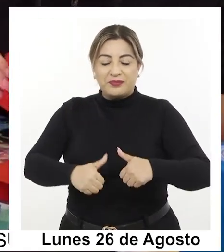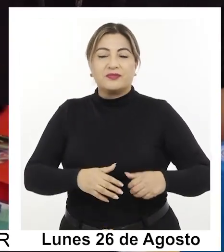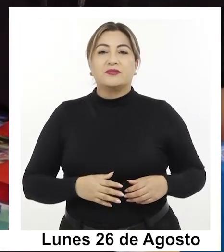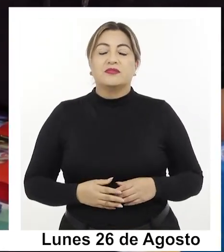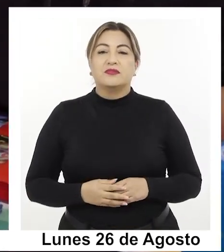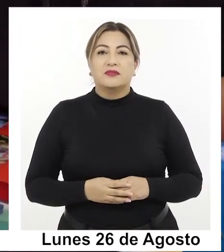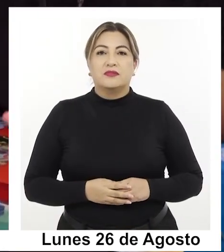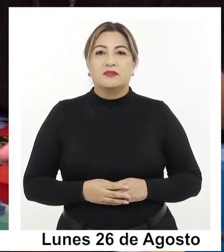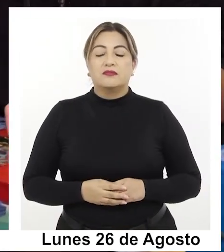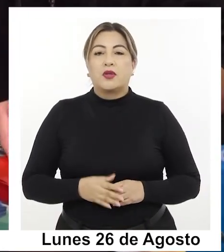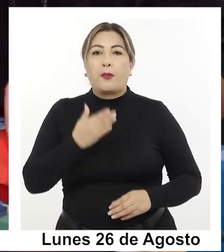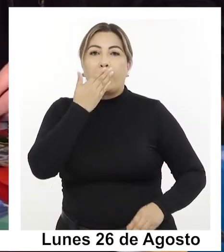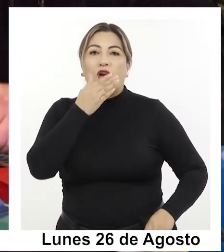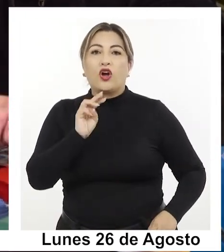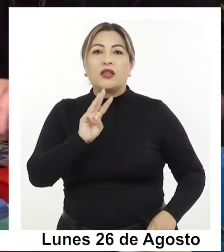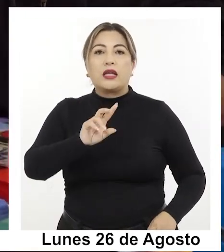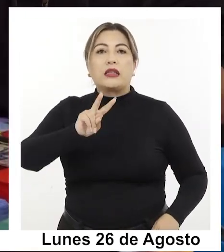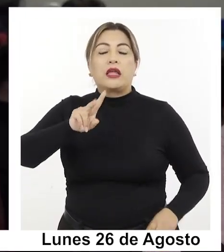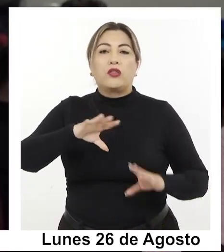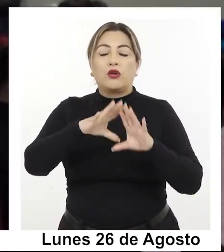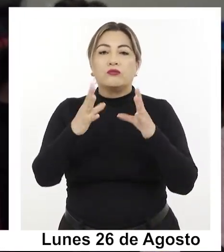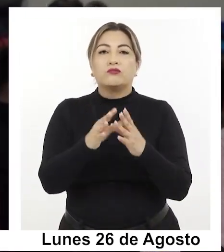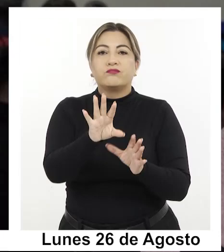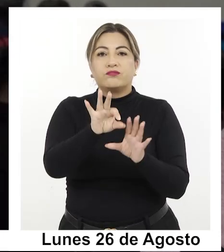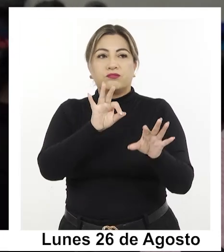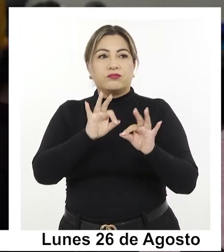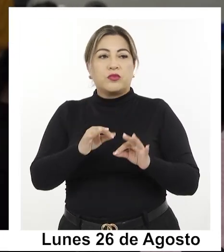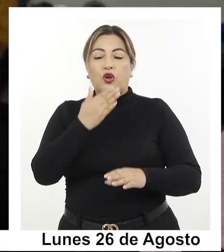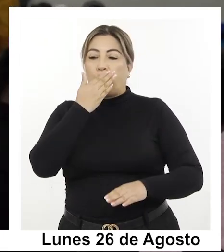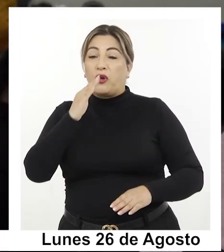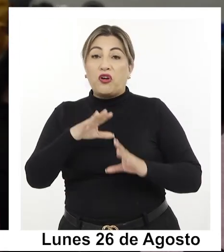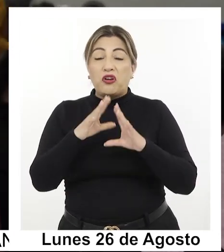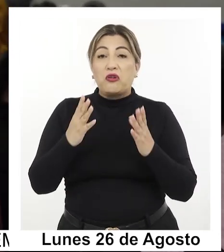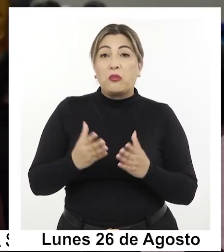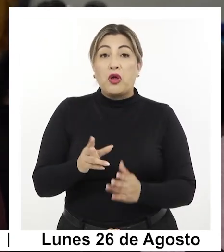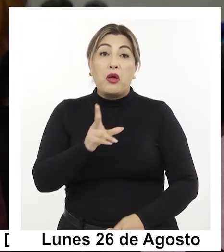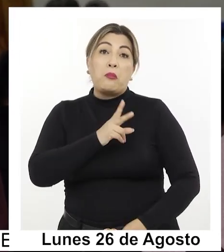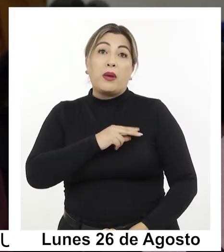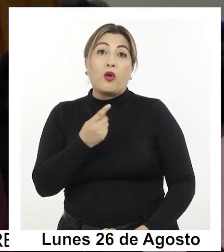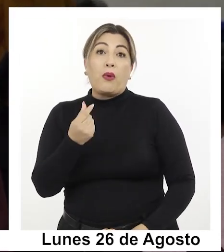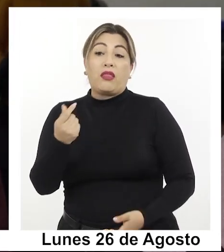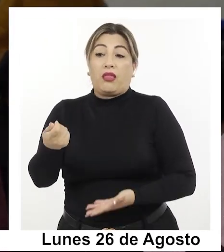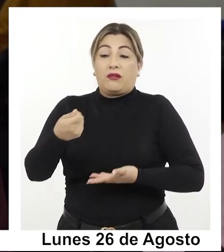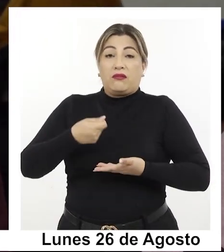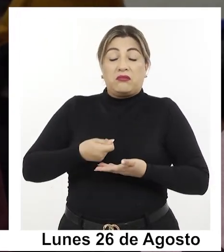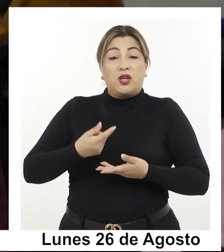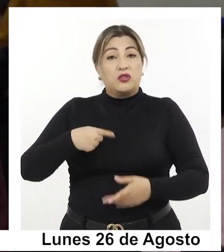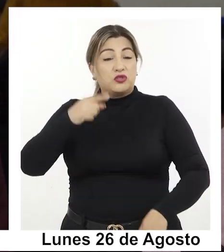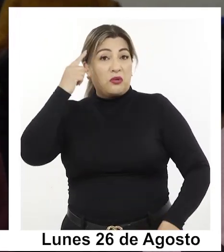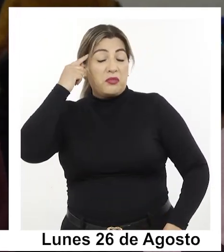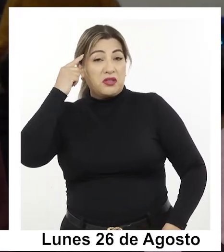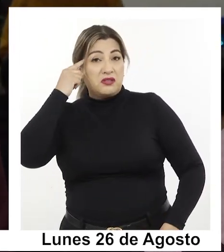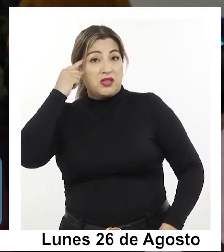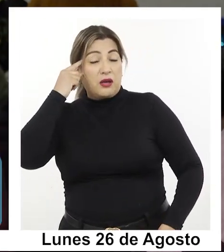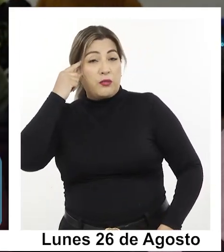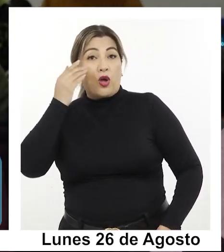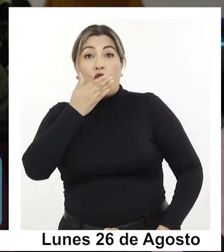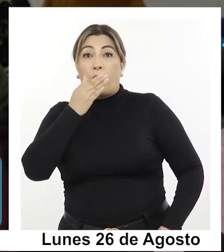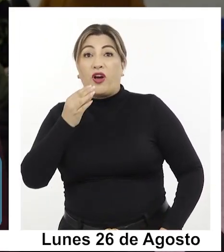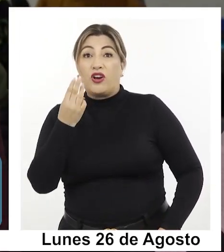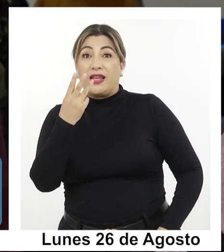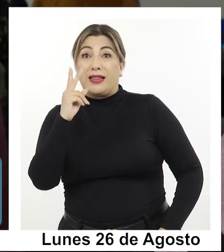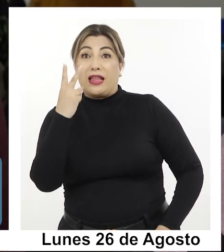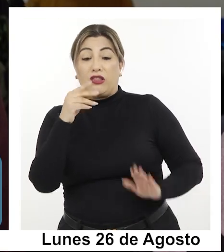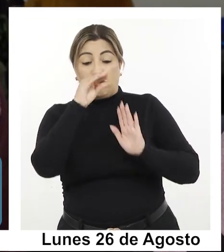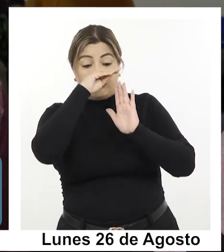Vamos a quedar entre los mejores 32, porque en el mundial quedando entre los mejores 32 uno saca premios monetarios. Y dijimos, si uno queda entre los mejores 32,